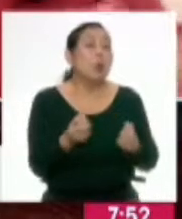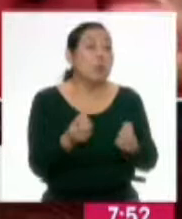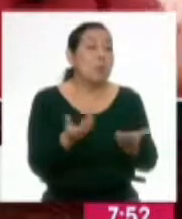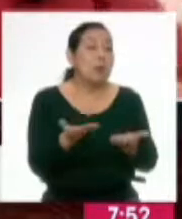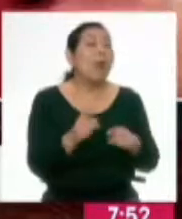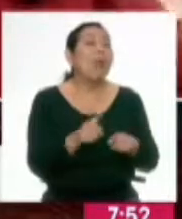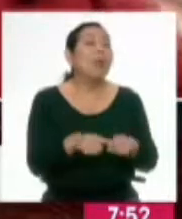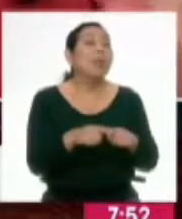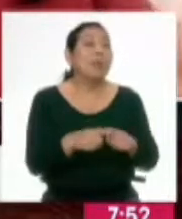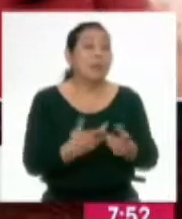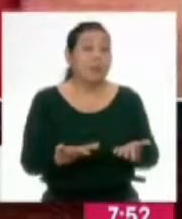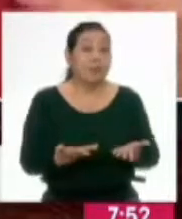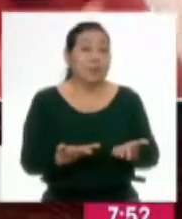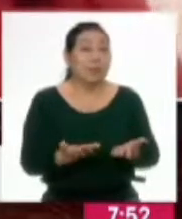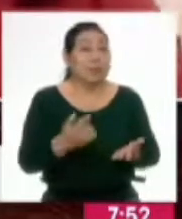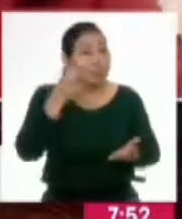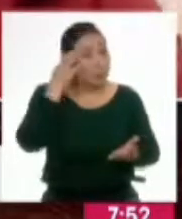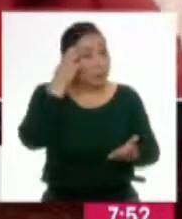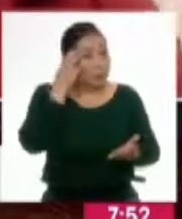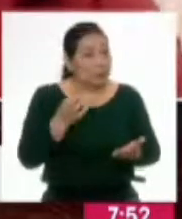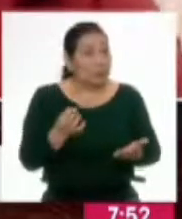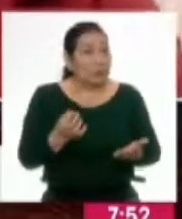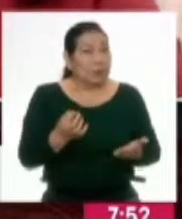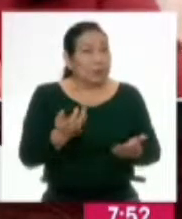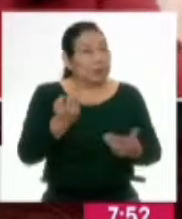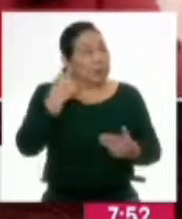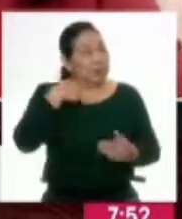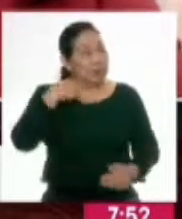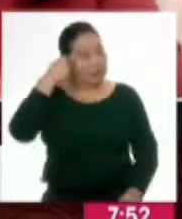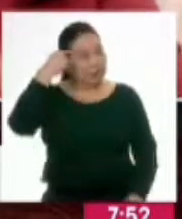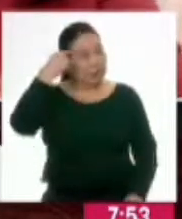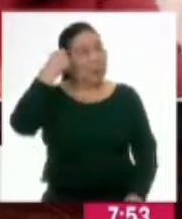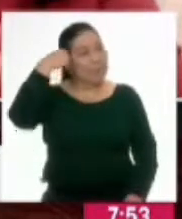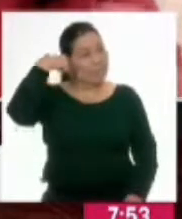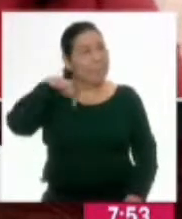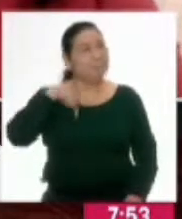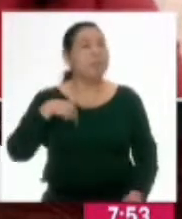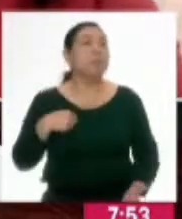Mucho va a depender de un sistema de creencias que vamos teniendo internamente.